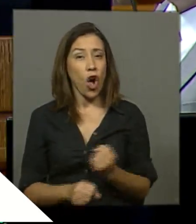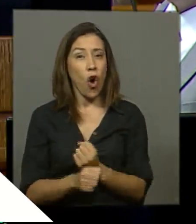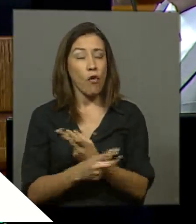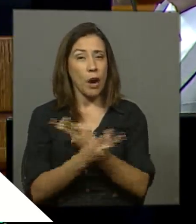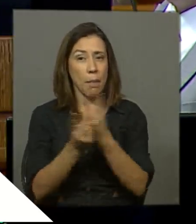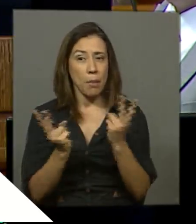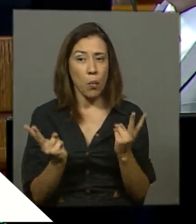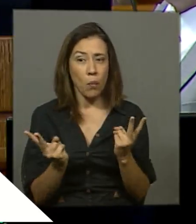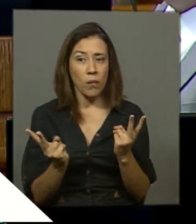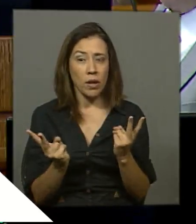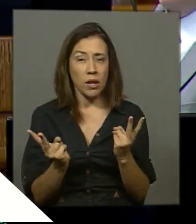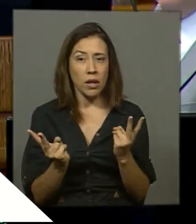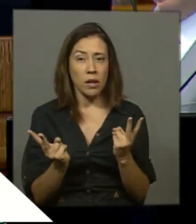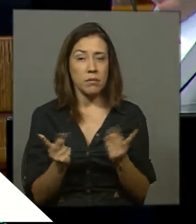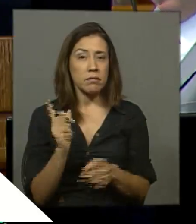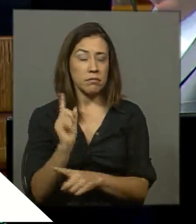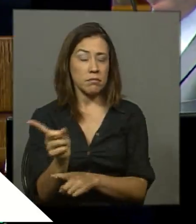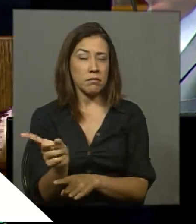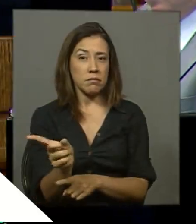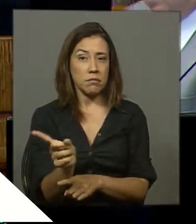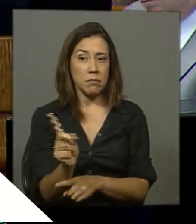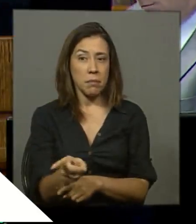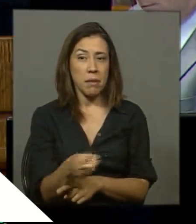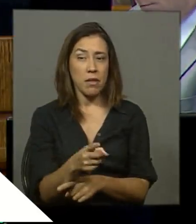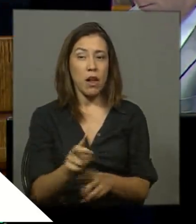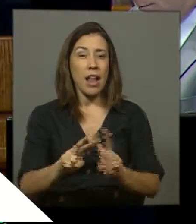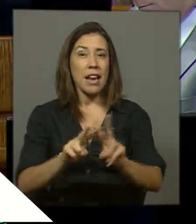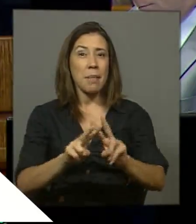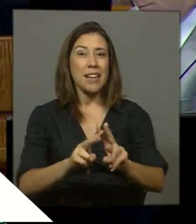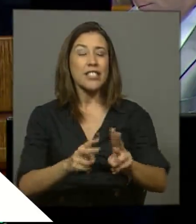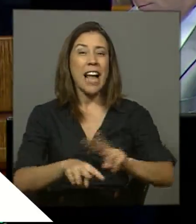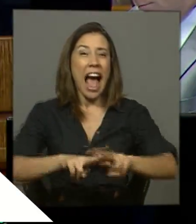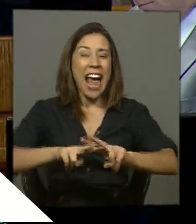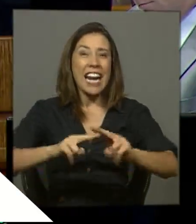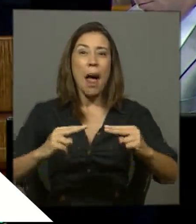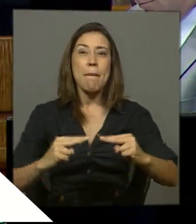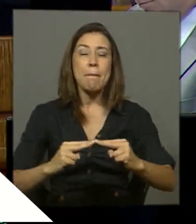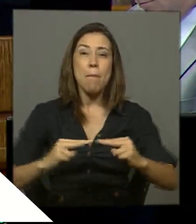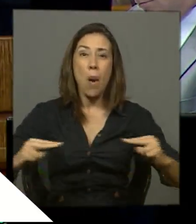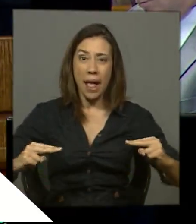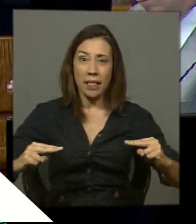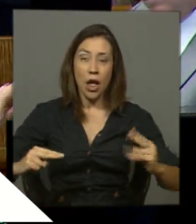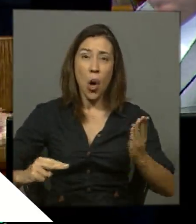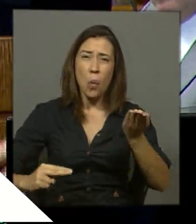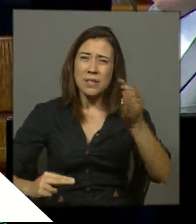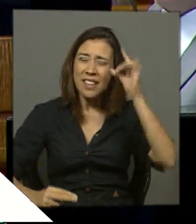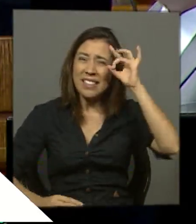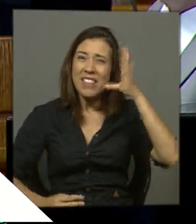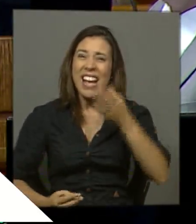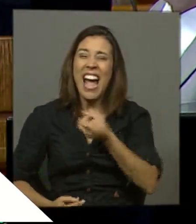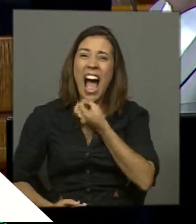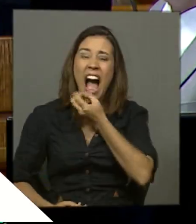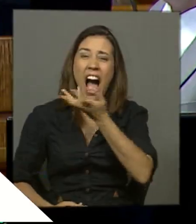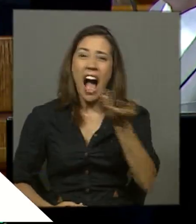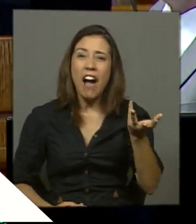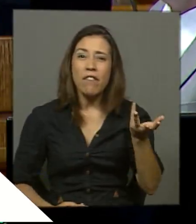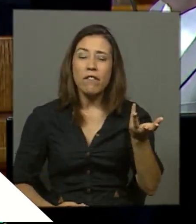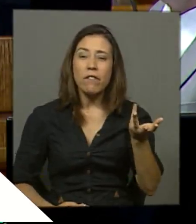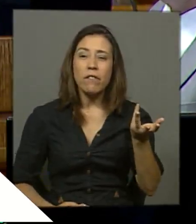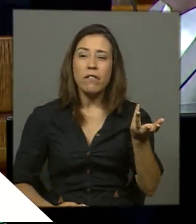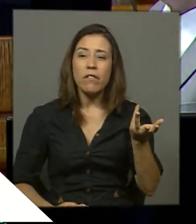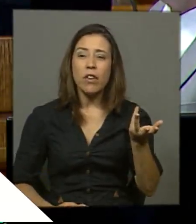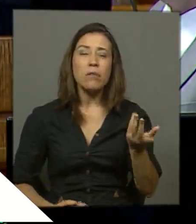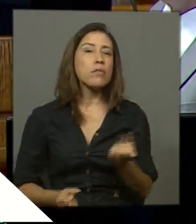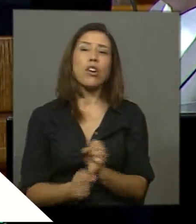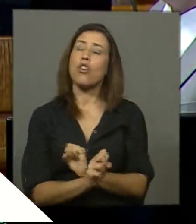Públicas le encomendaron la reparación de un camino de un puente y usted sabe lo que dijo ministro